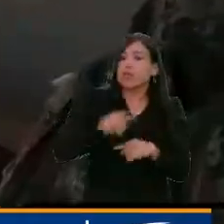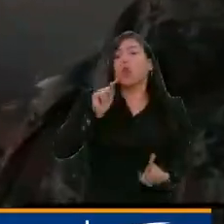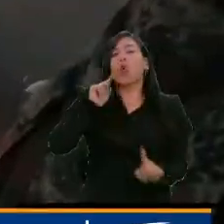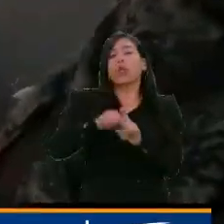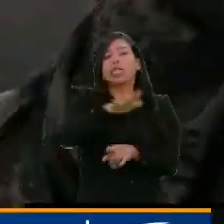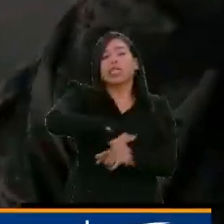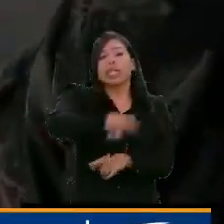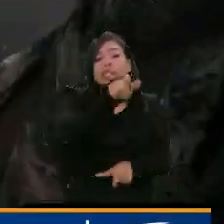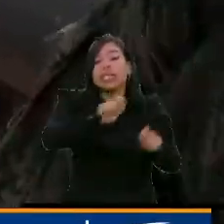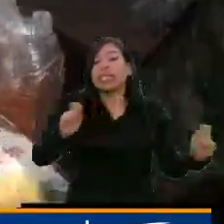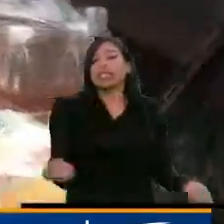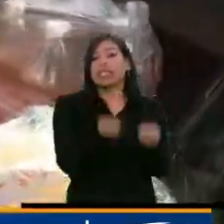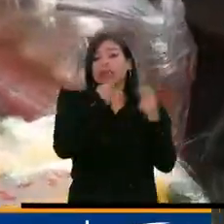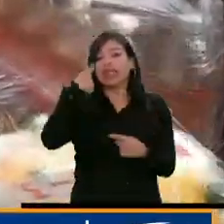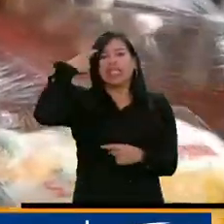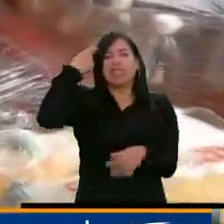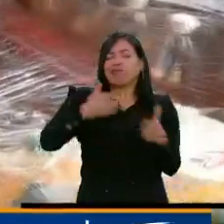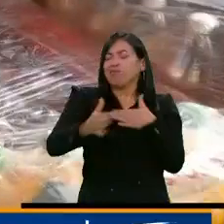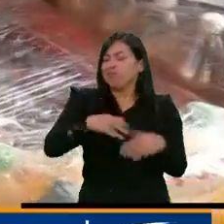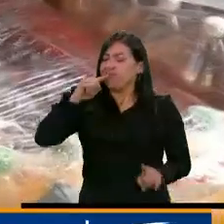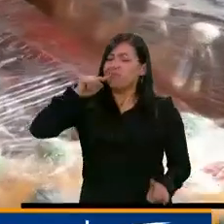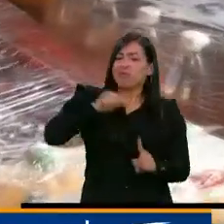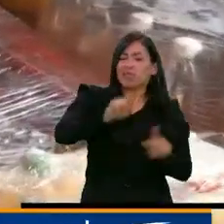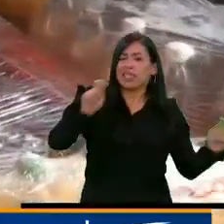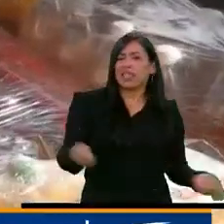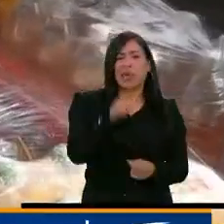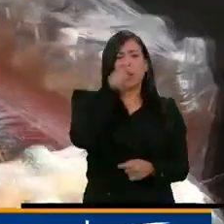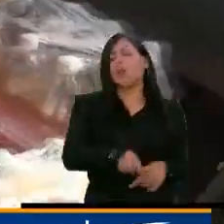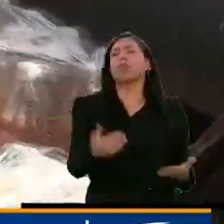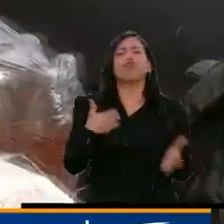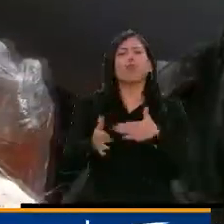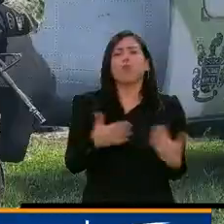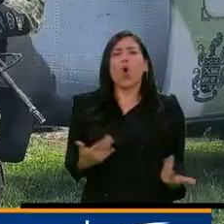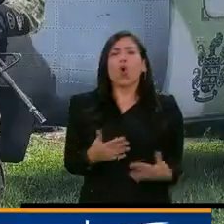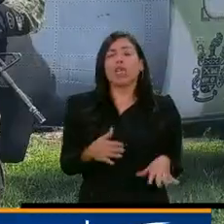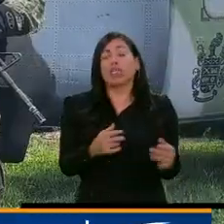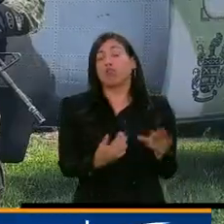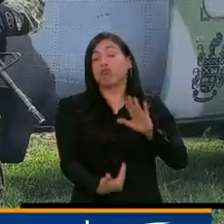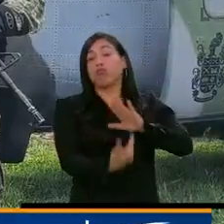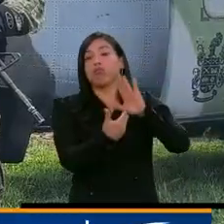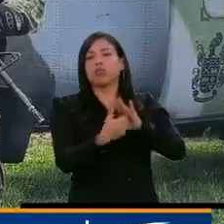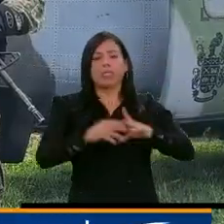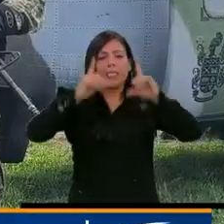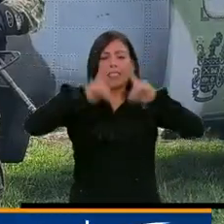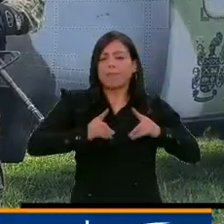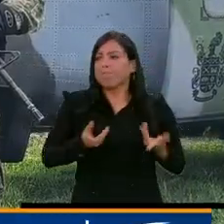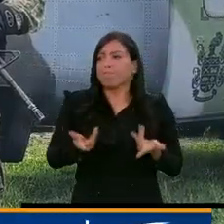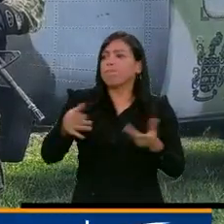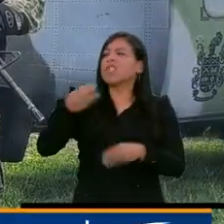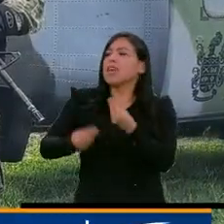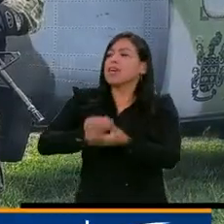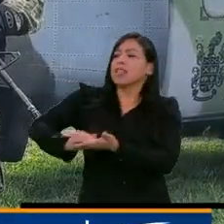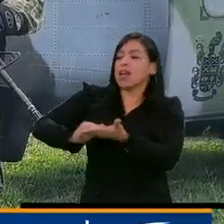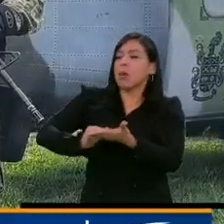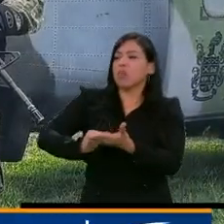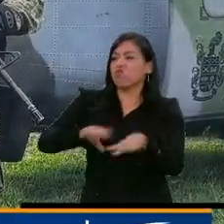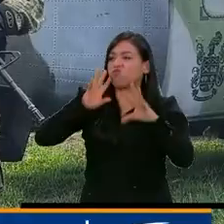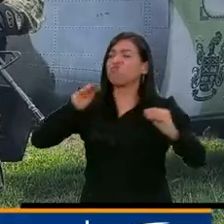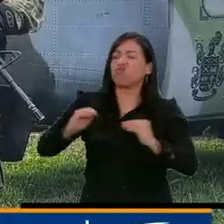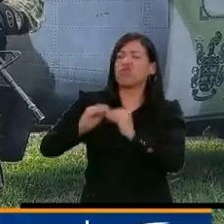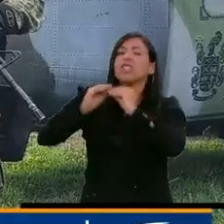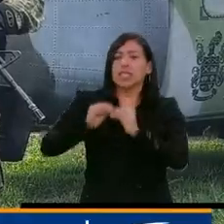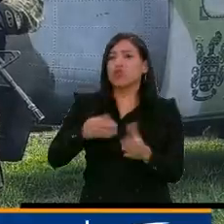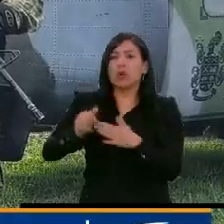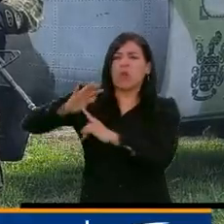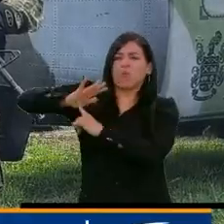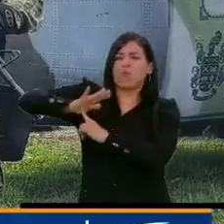era claro y el riesgo era lo de menos. Sin importar el fuego enemigo, tomamos la decisión junto con la tripulación e ingresamos al